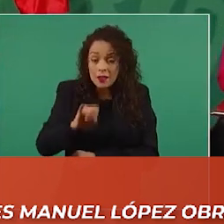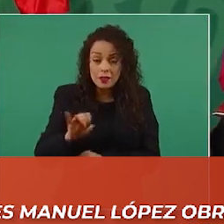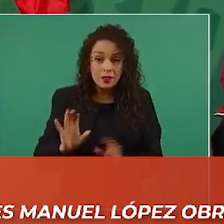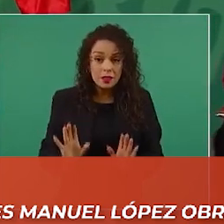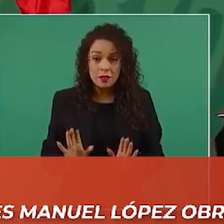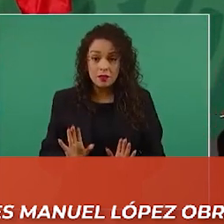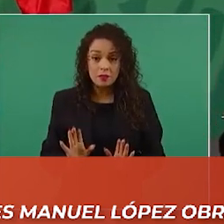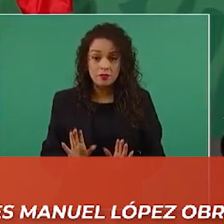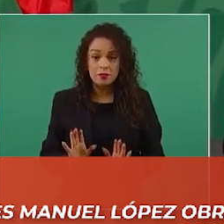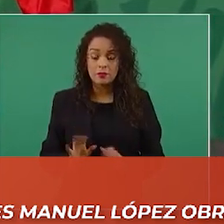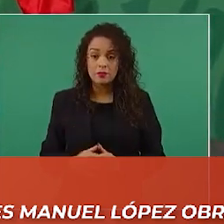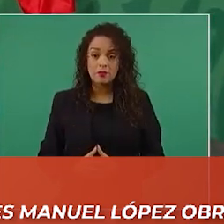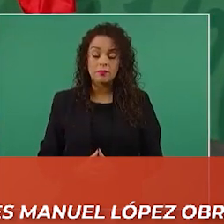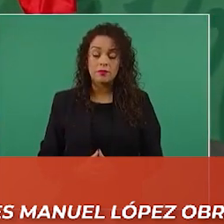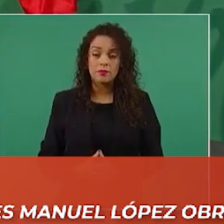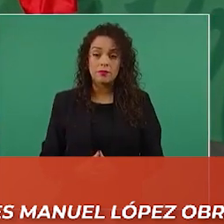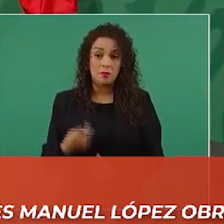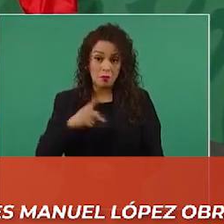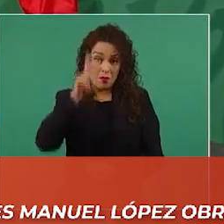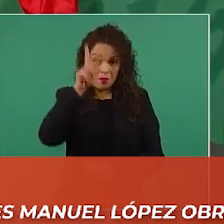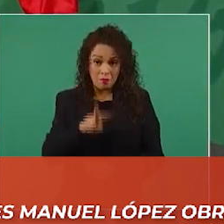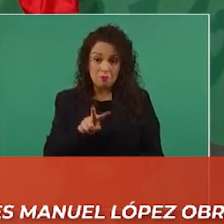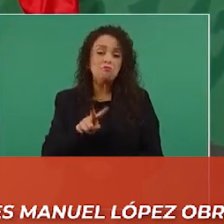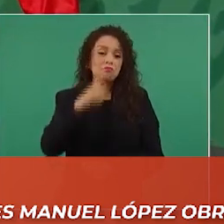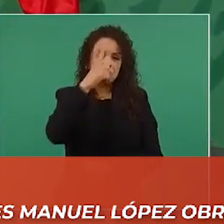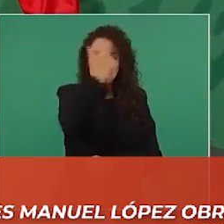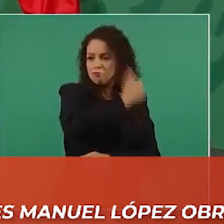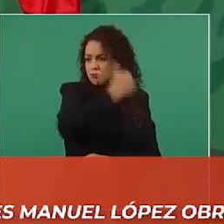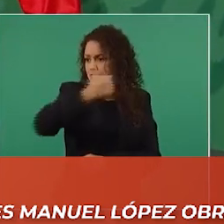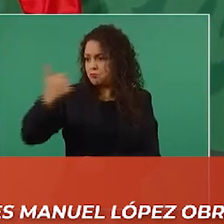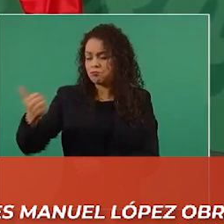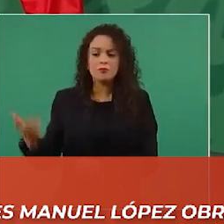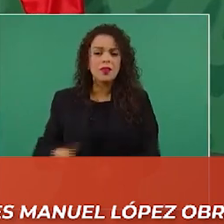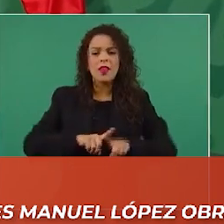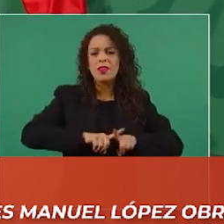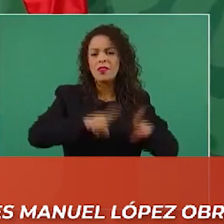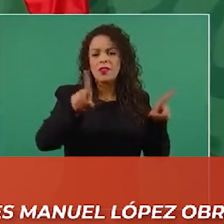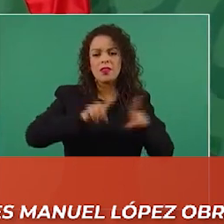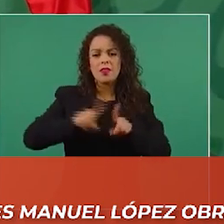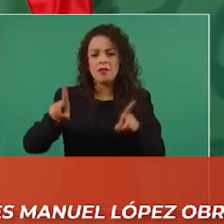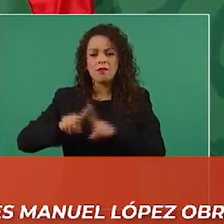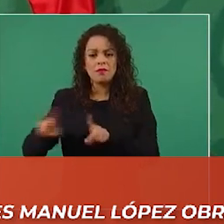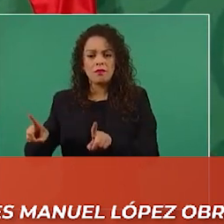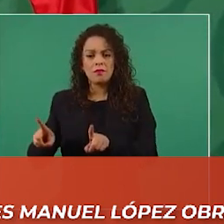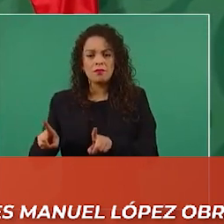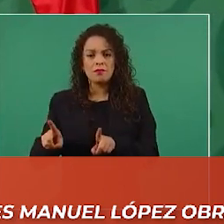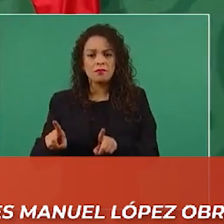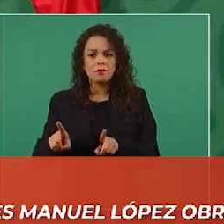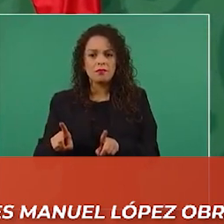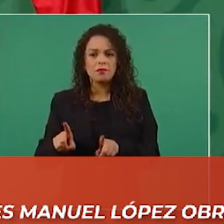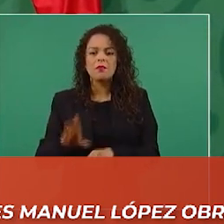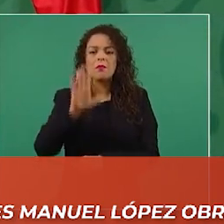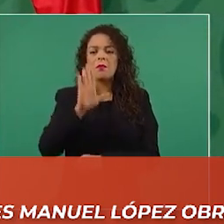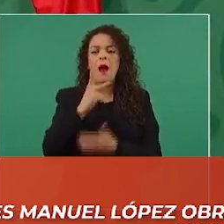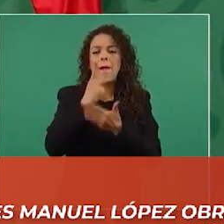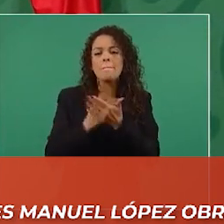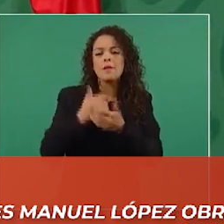Porque somos distintos. Son dos proyectos distintos, contrapuestos.